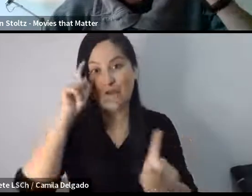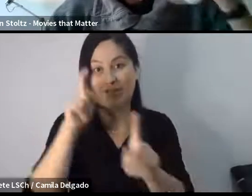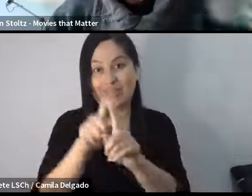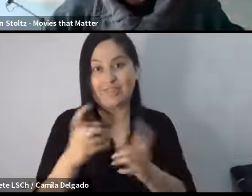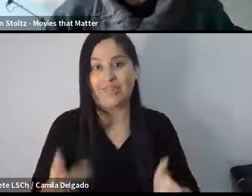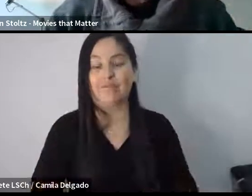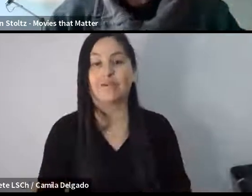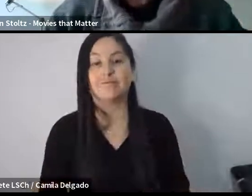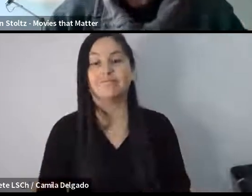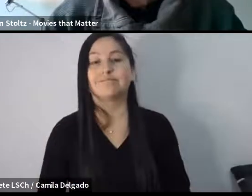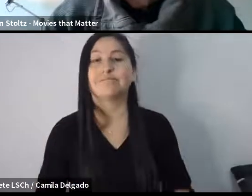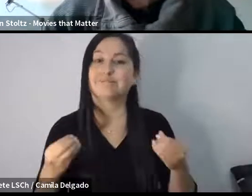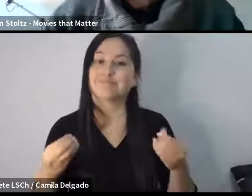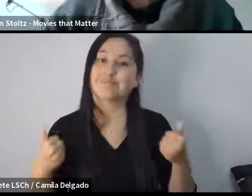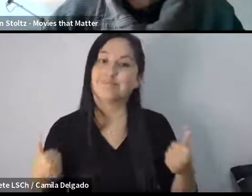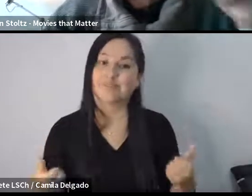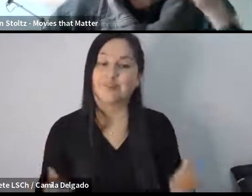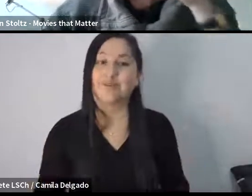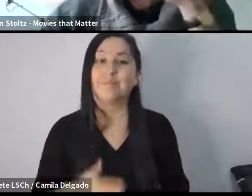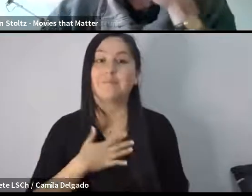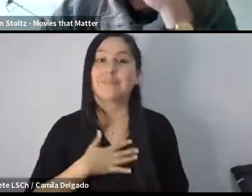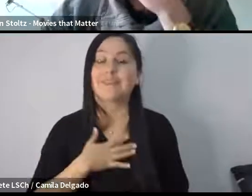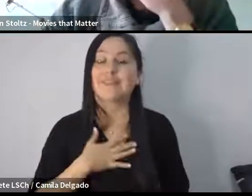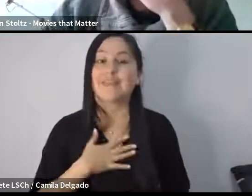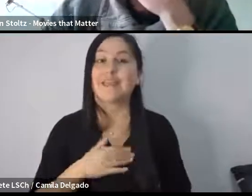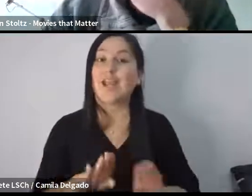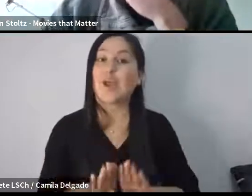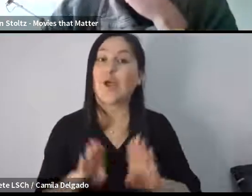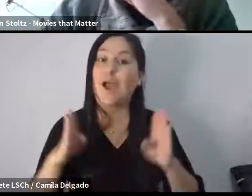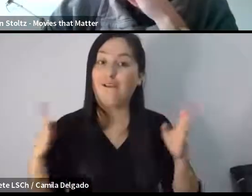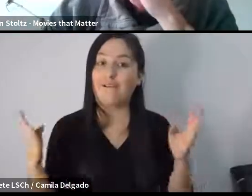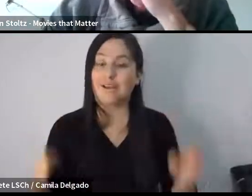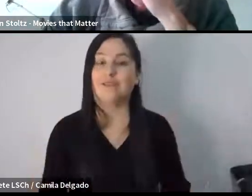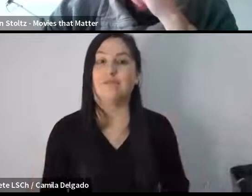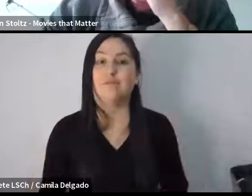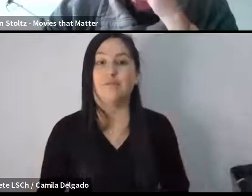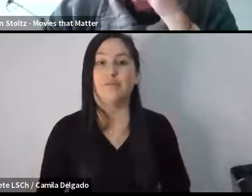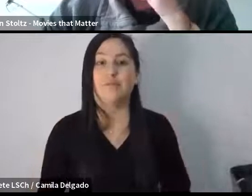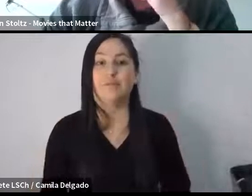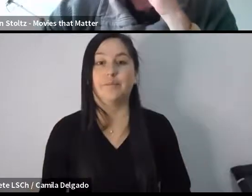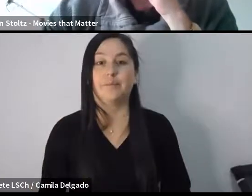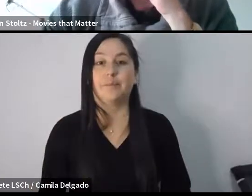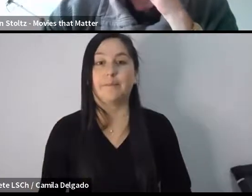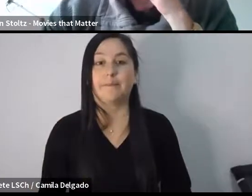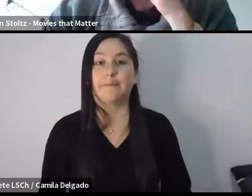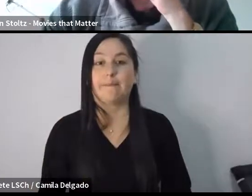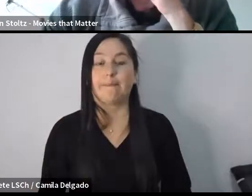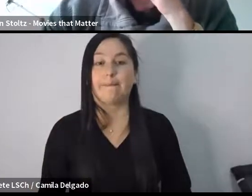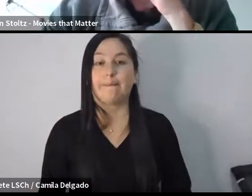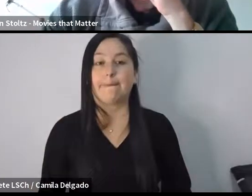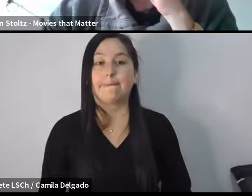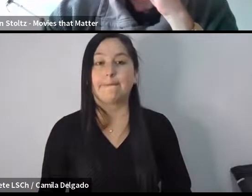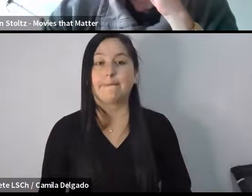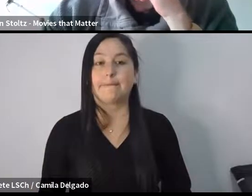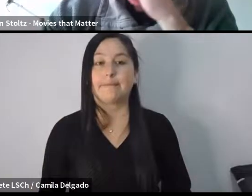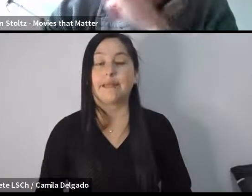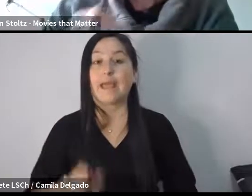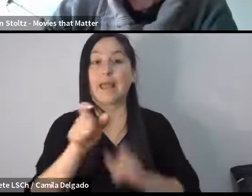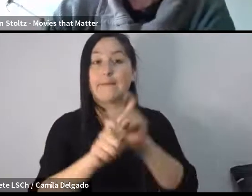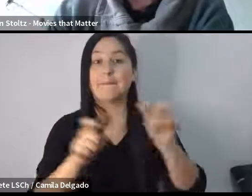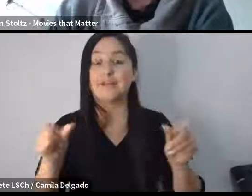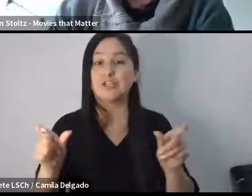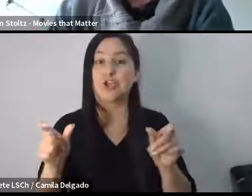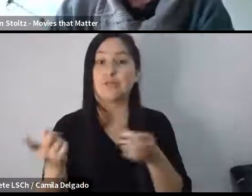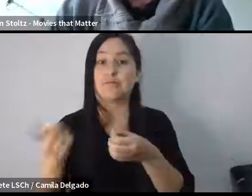Super, super. Quiero abrir el panel a los participantes que nos están